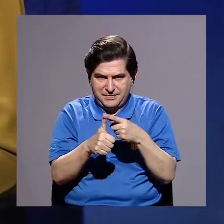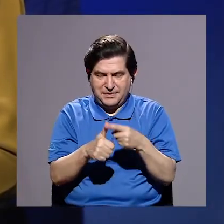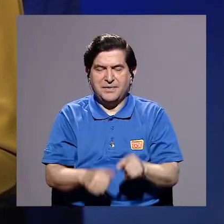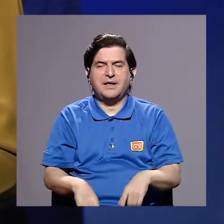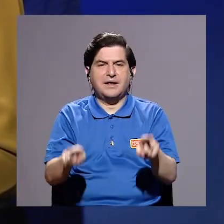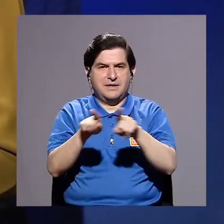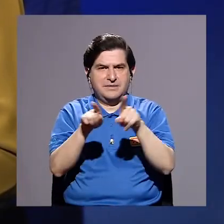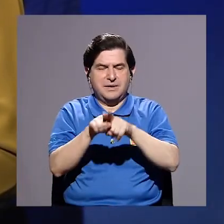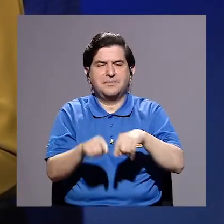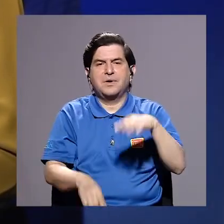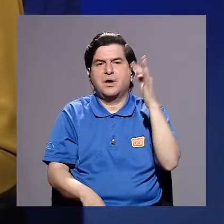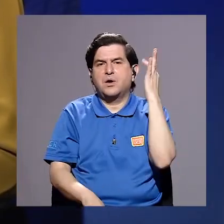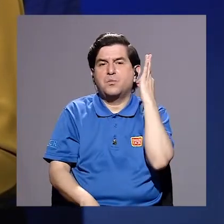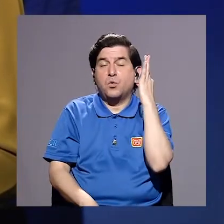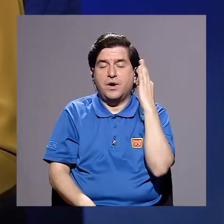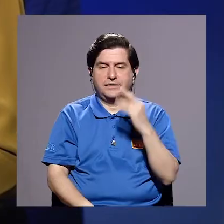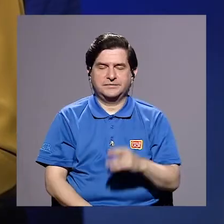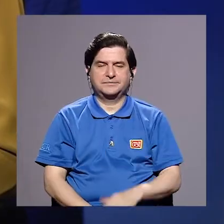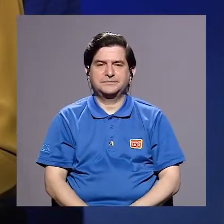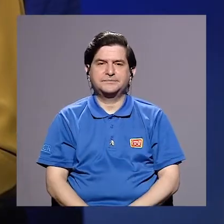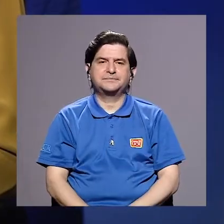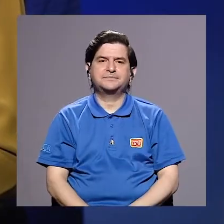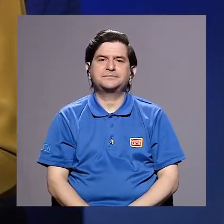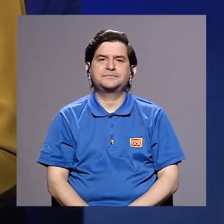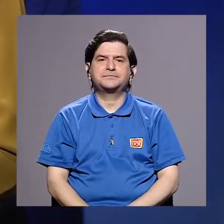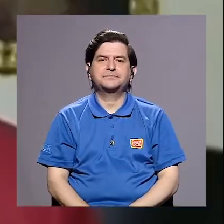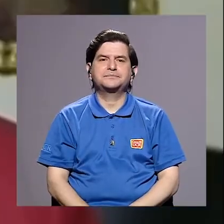latinoamericana, sino también para mujeres, evidentemente.